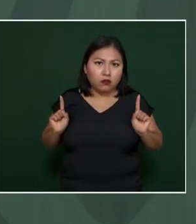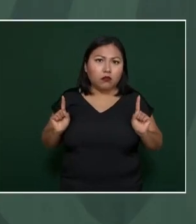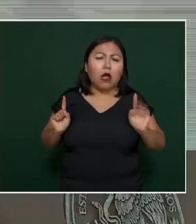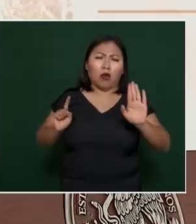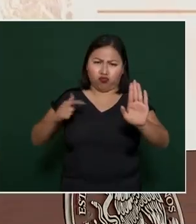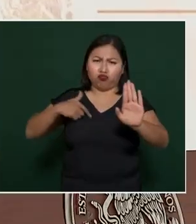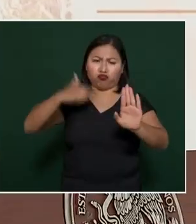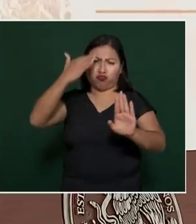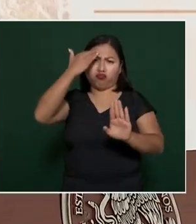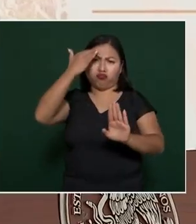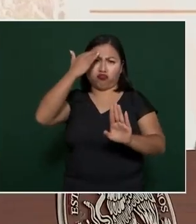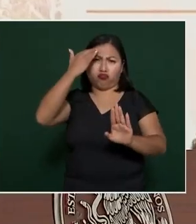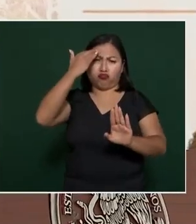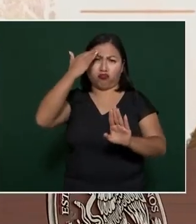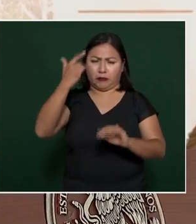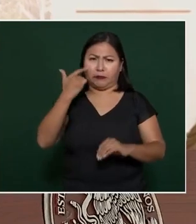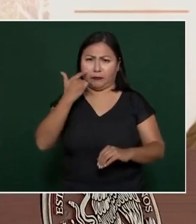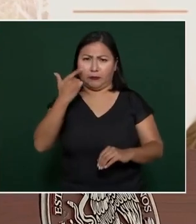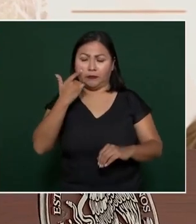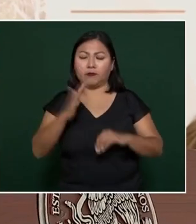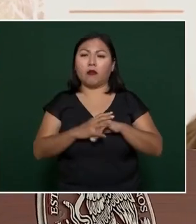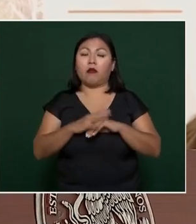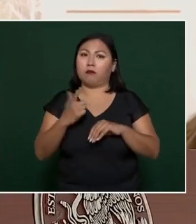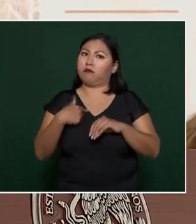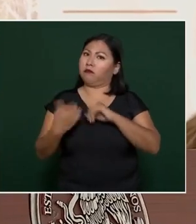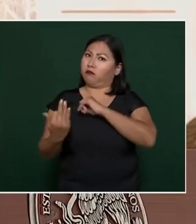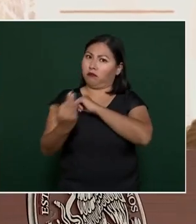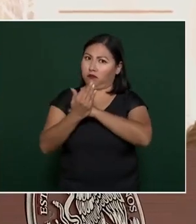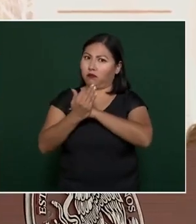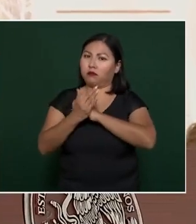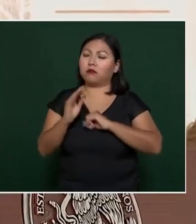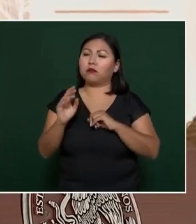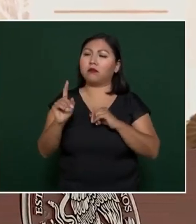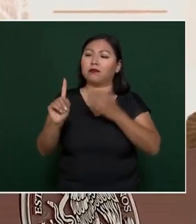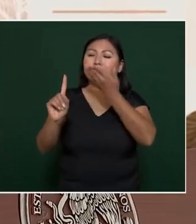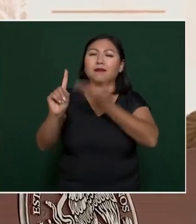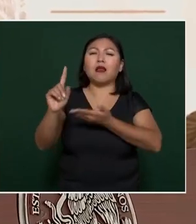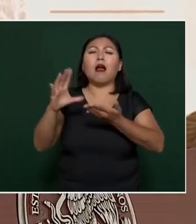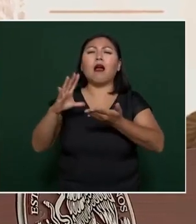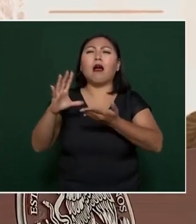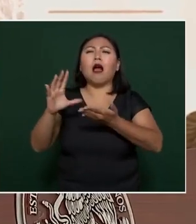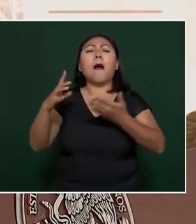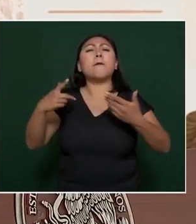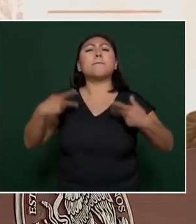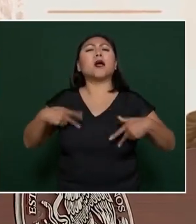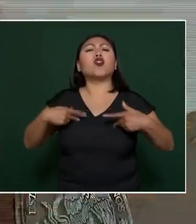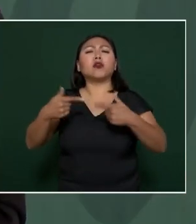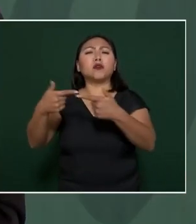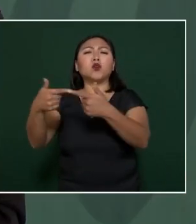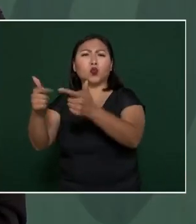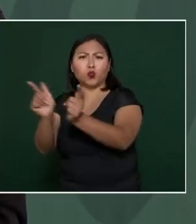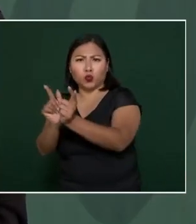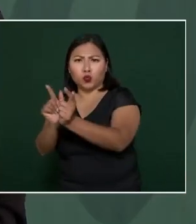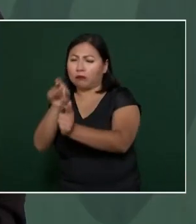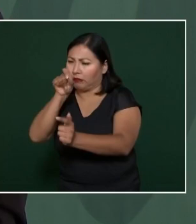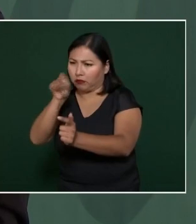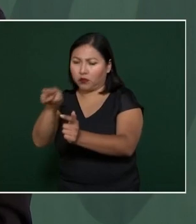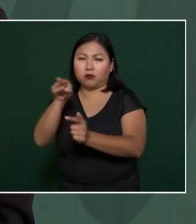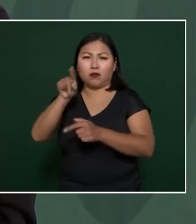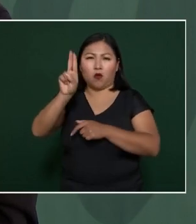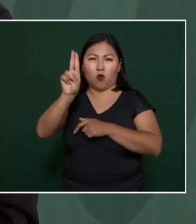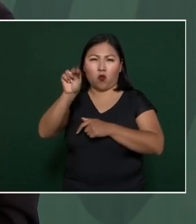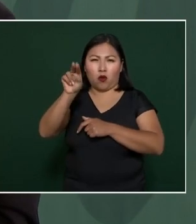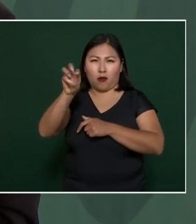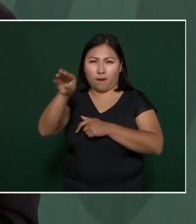ejemplo y a mí me sirvió mucho lo que hacía un grupo de economía